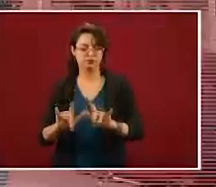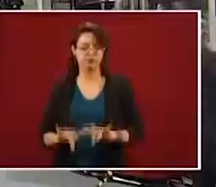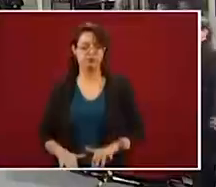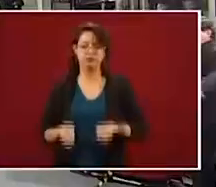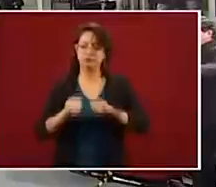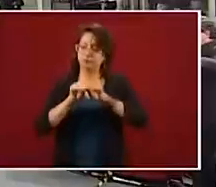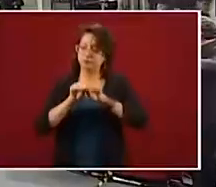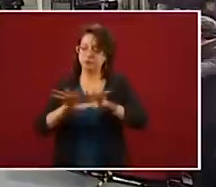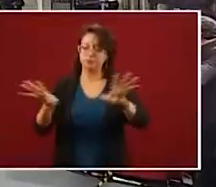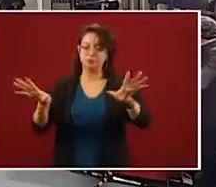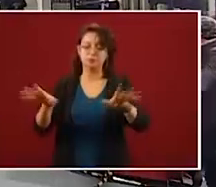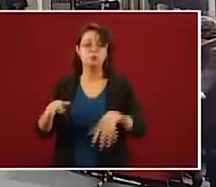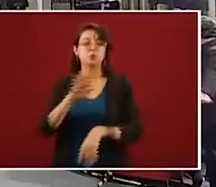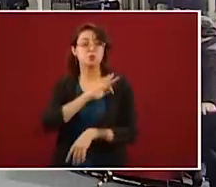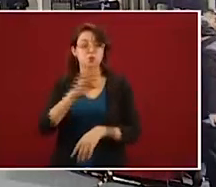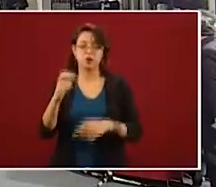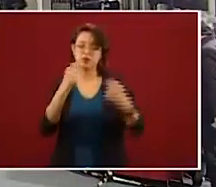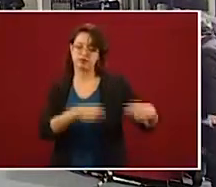a ver si lo consiguen.